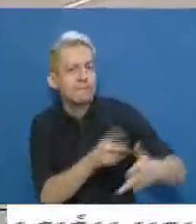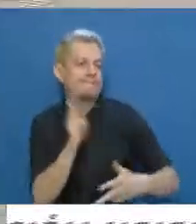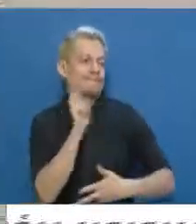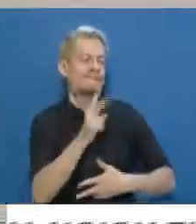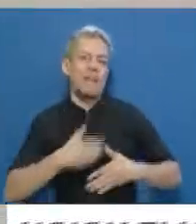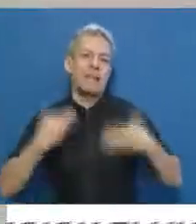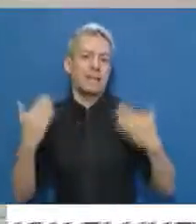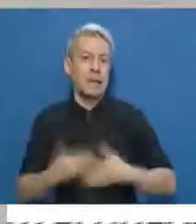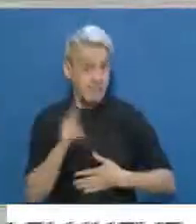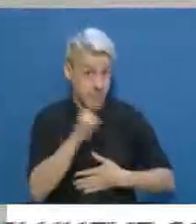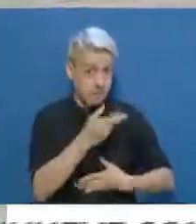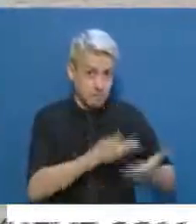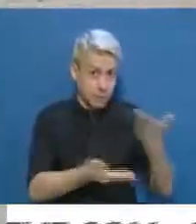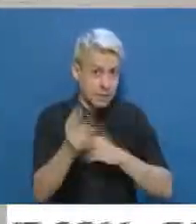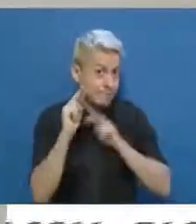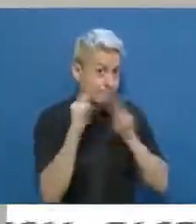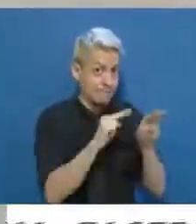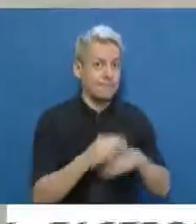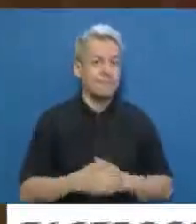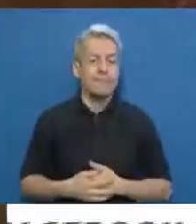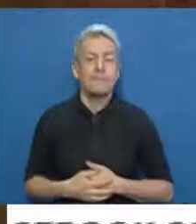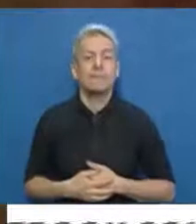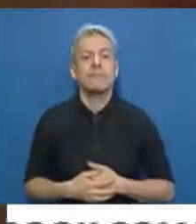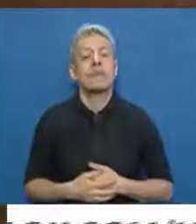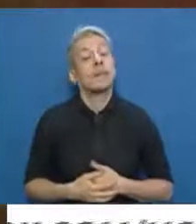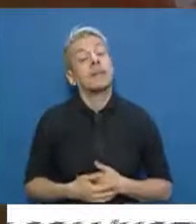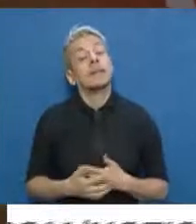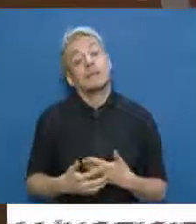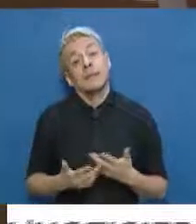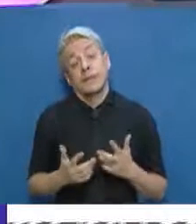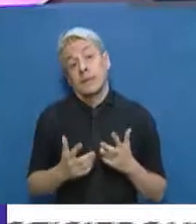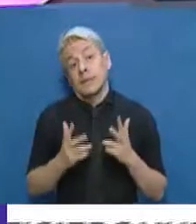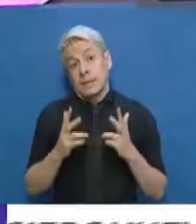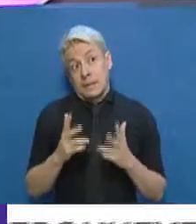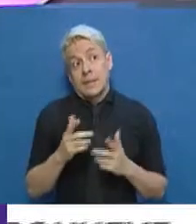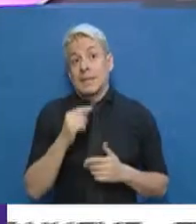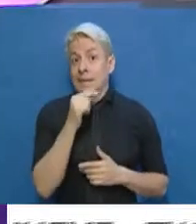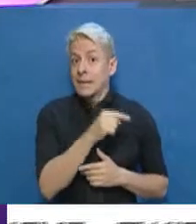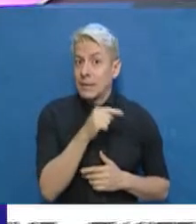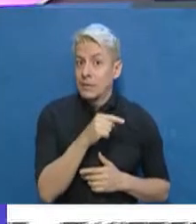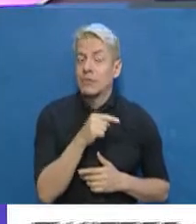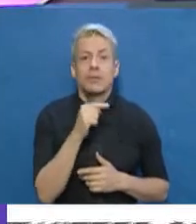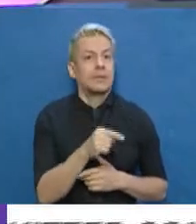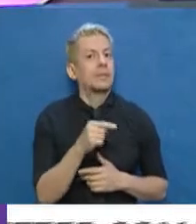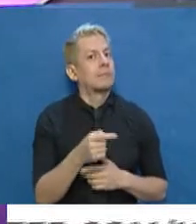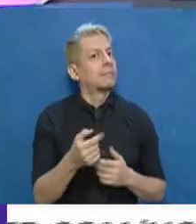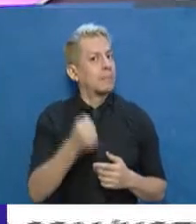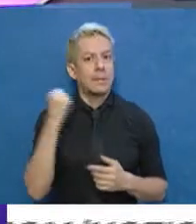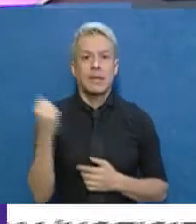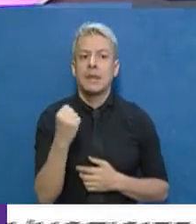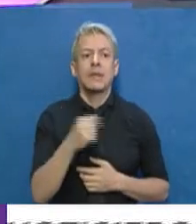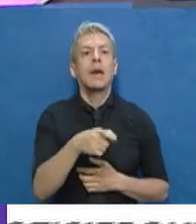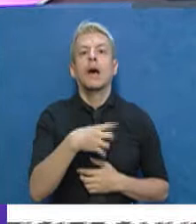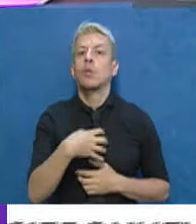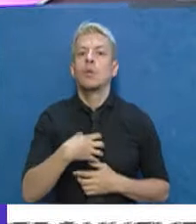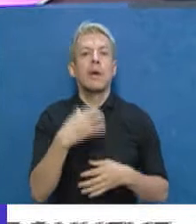lo compartimos y, por supuesto, una vez más, bueno, creemos que allí está precisamente la cuestión, ¿no? Los chicos